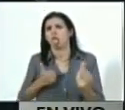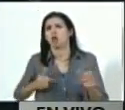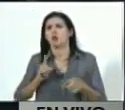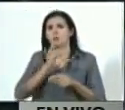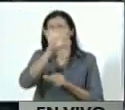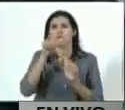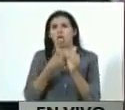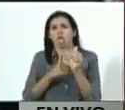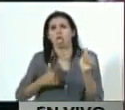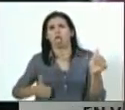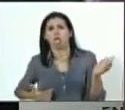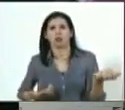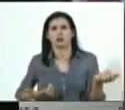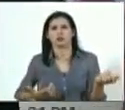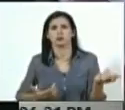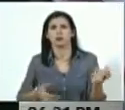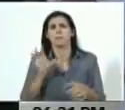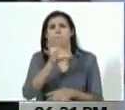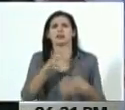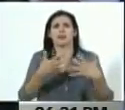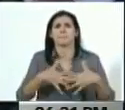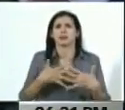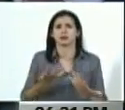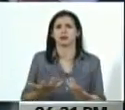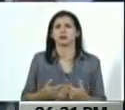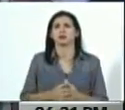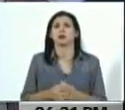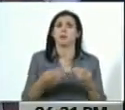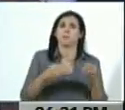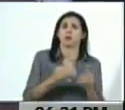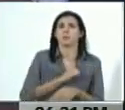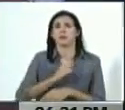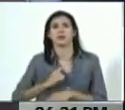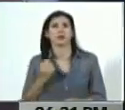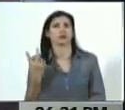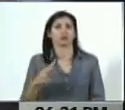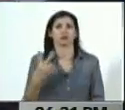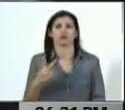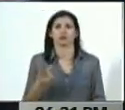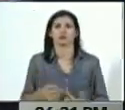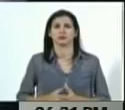para los países y para las empresas, públicas y privadas.